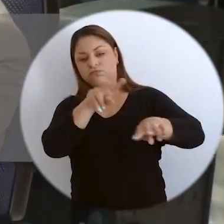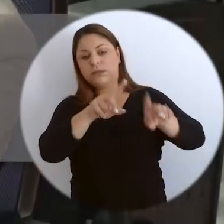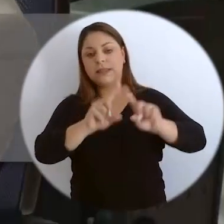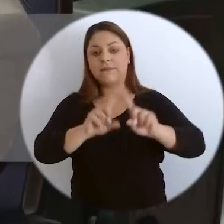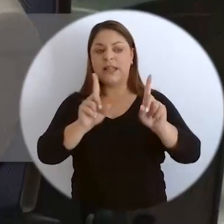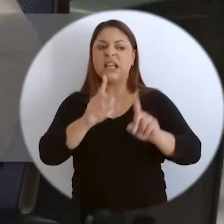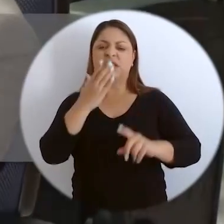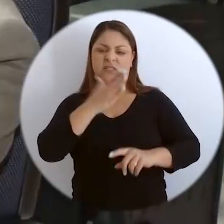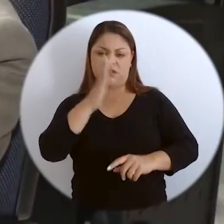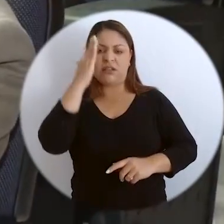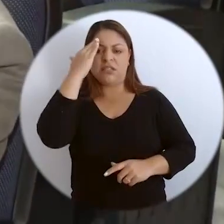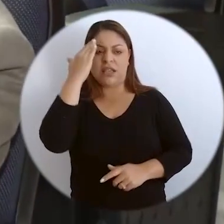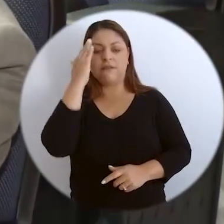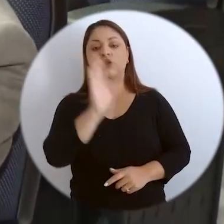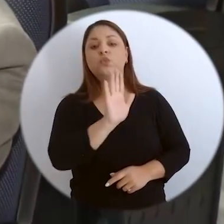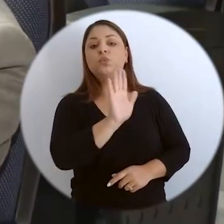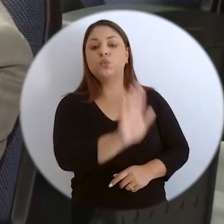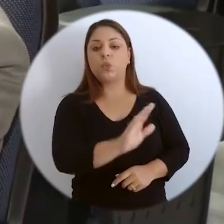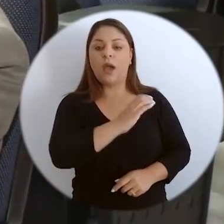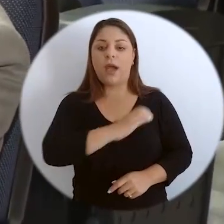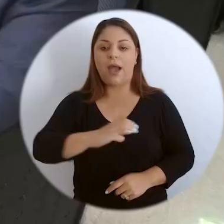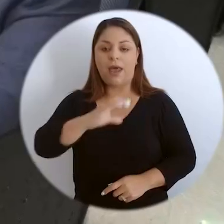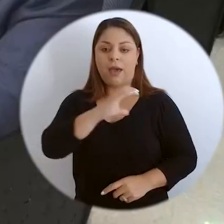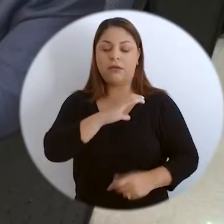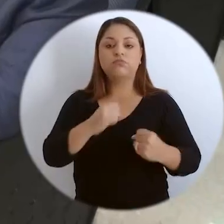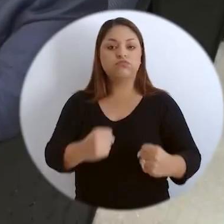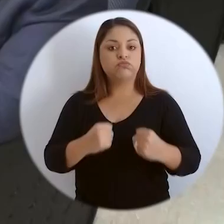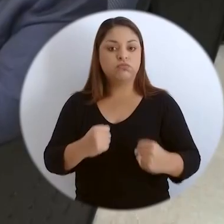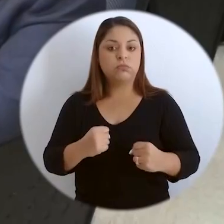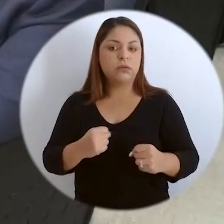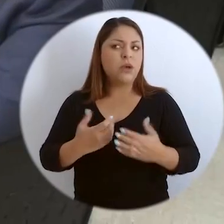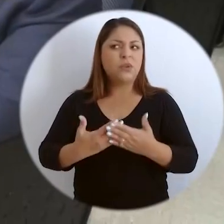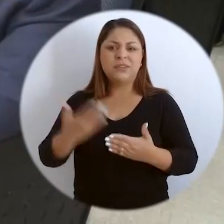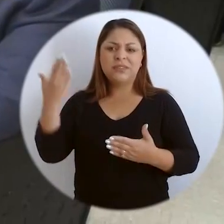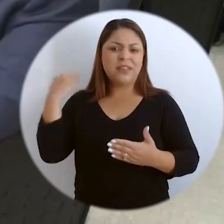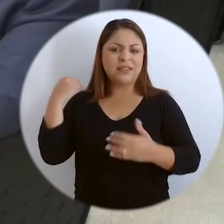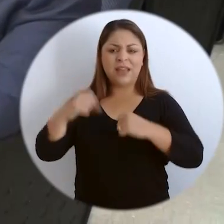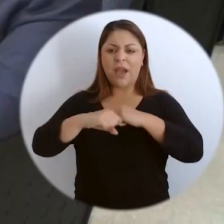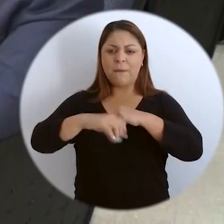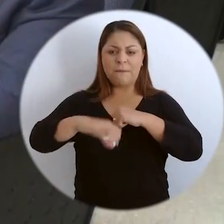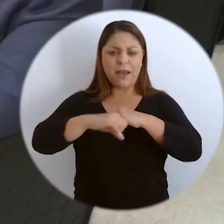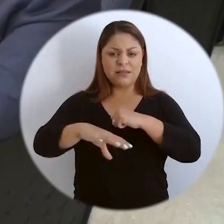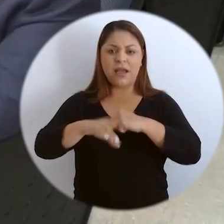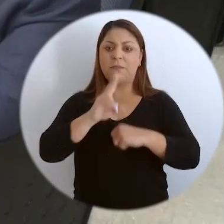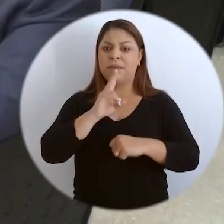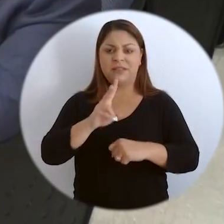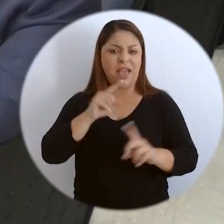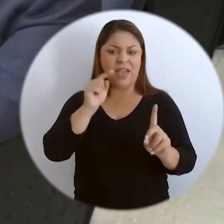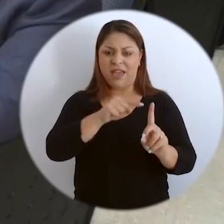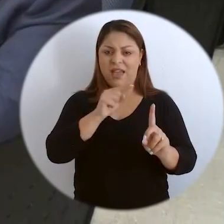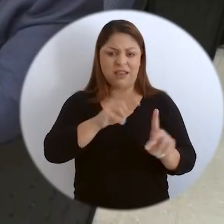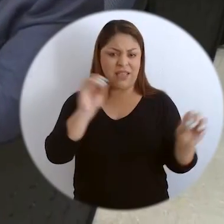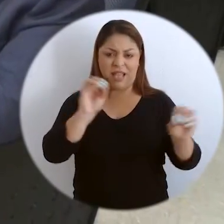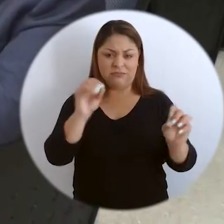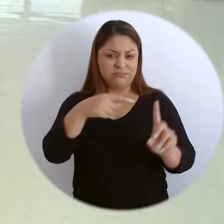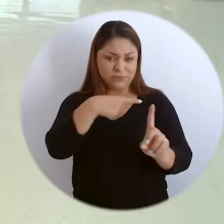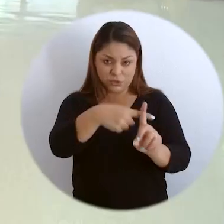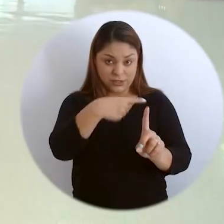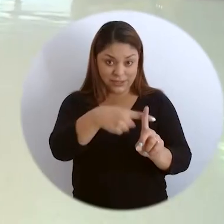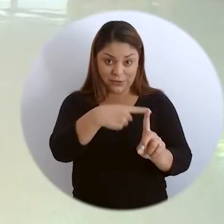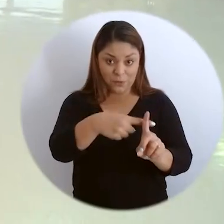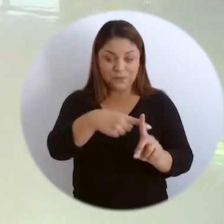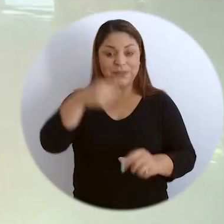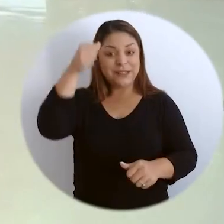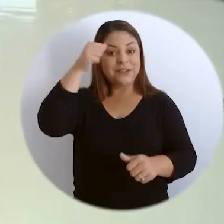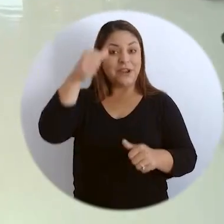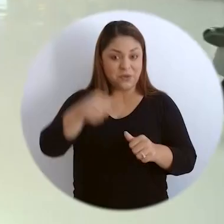vez interpretado que Chávez y su carácter fuerte, y en algunos casos dirían autoritario, fue atractivo para la población. Al menos con